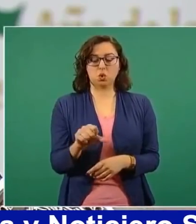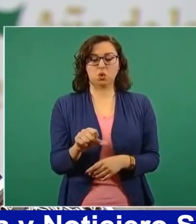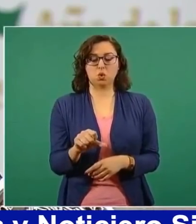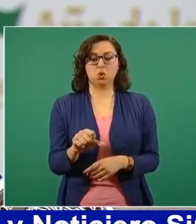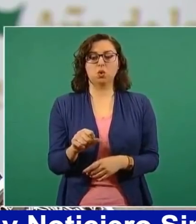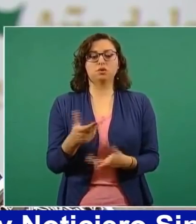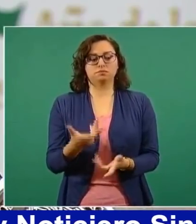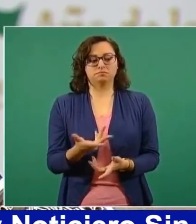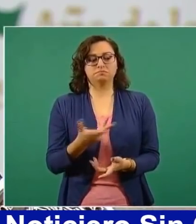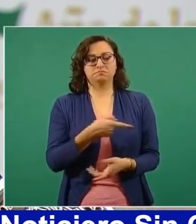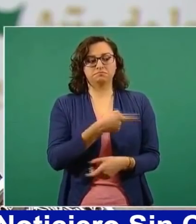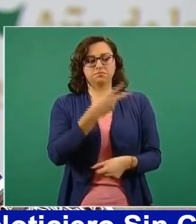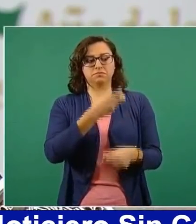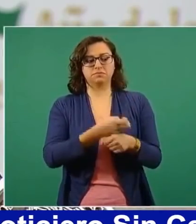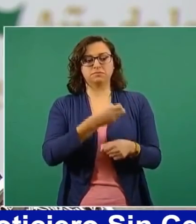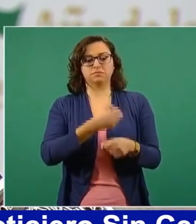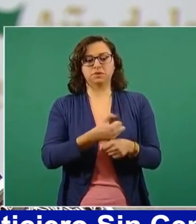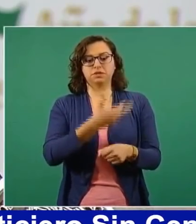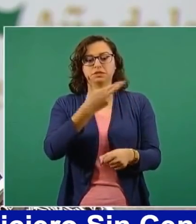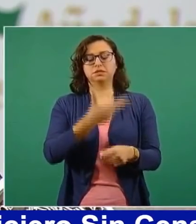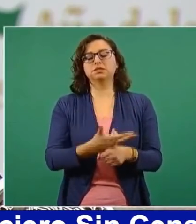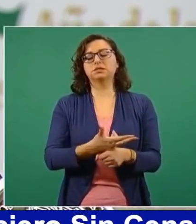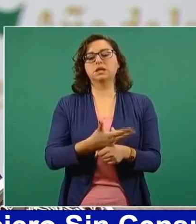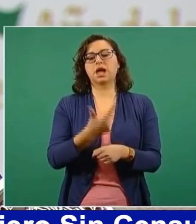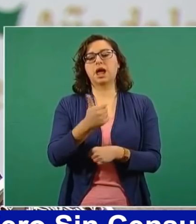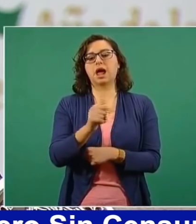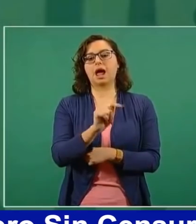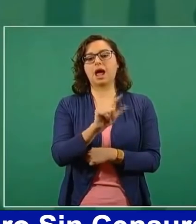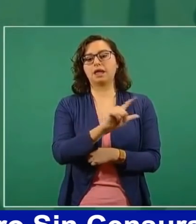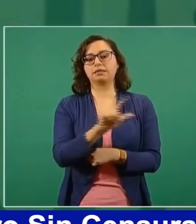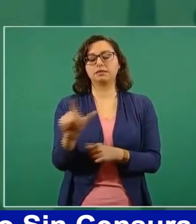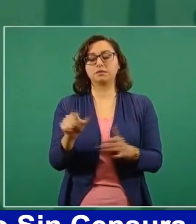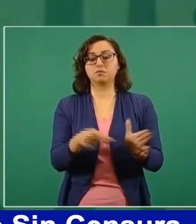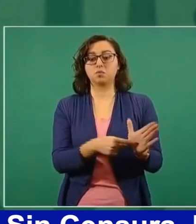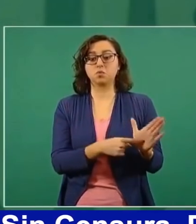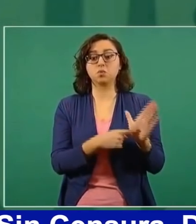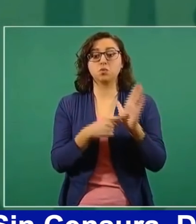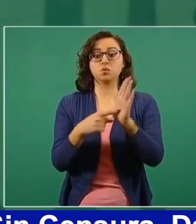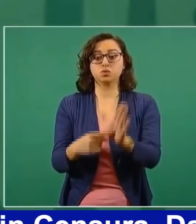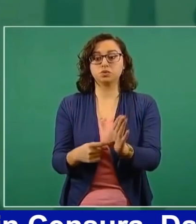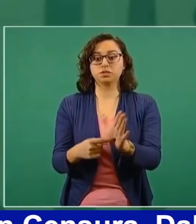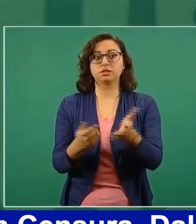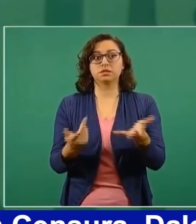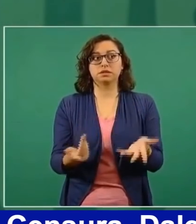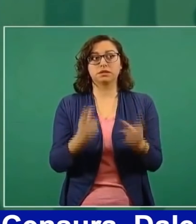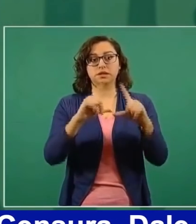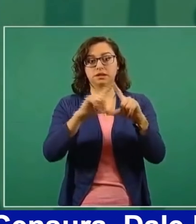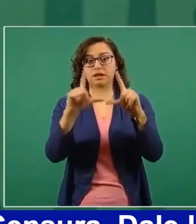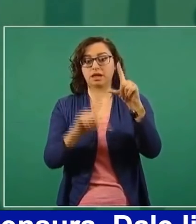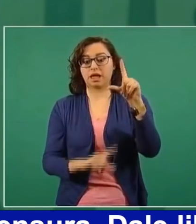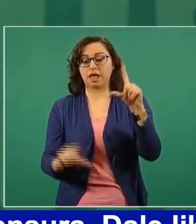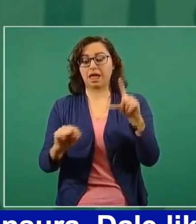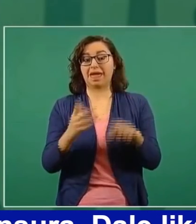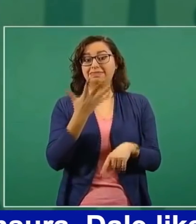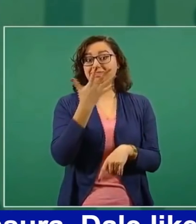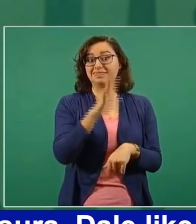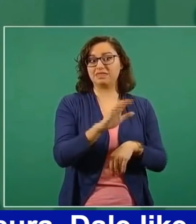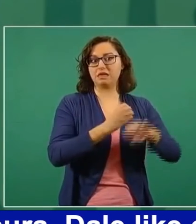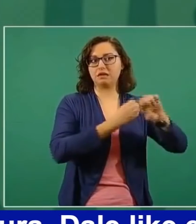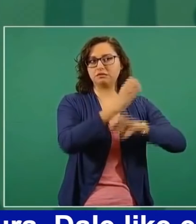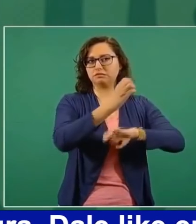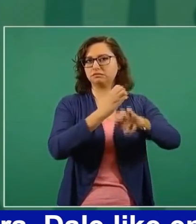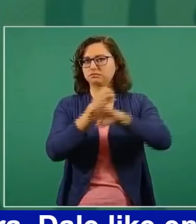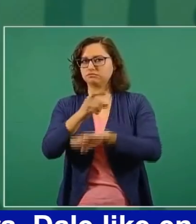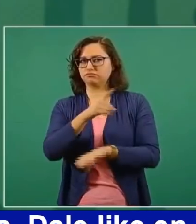el subsecretario Hugo López-Gatell nos mostrará que 10 entidades muestran una leve tendencia al